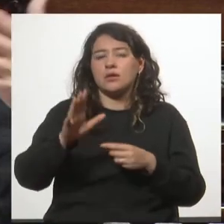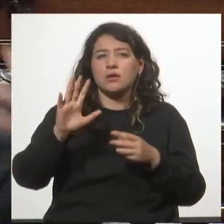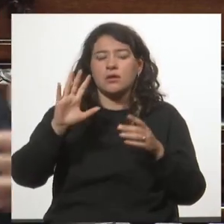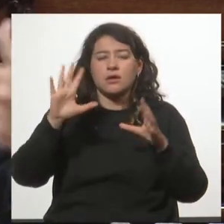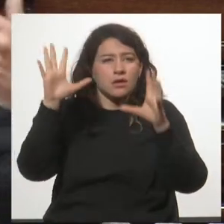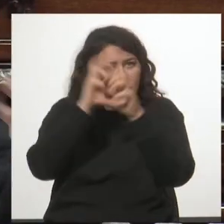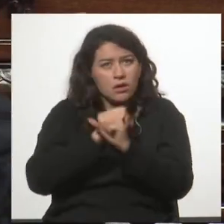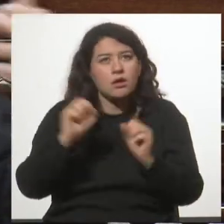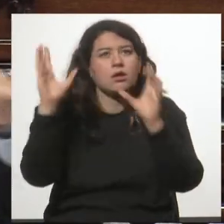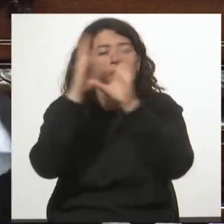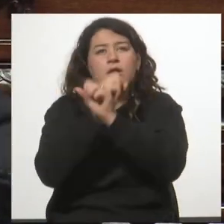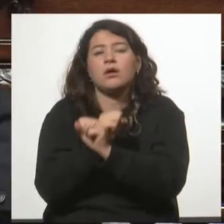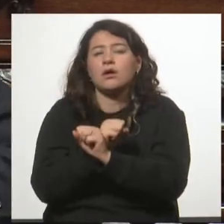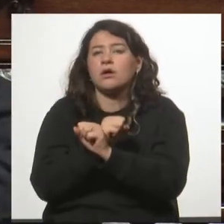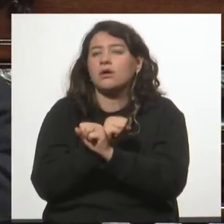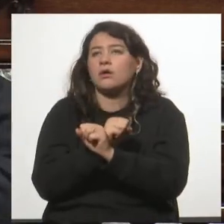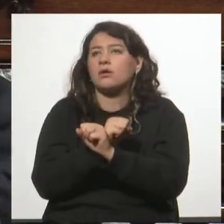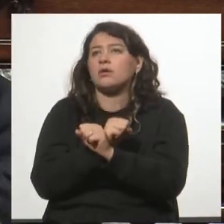las cosas